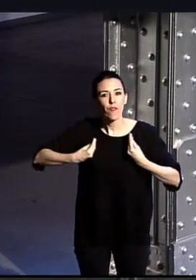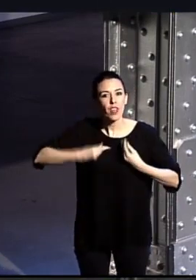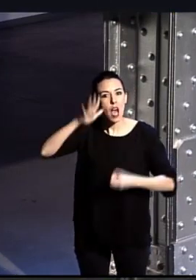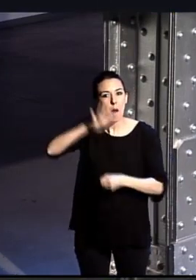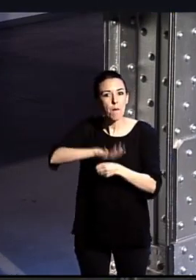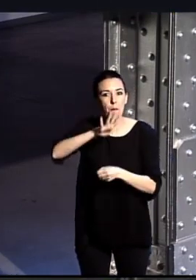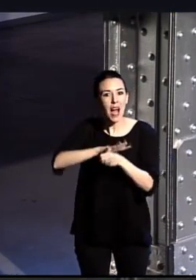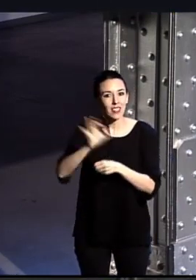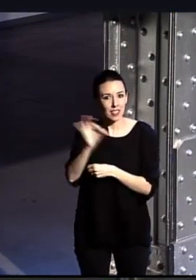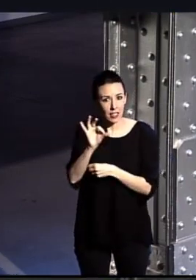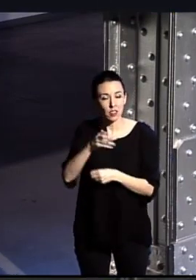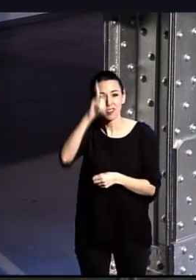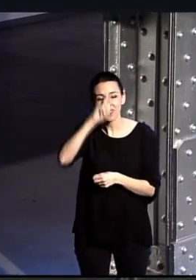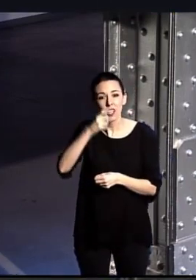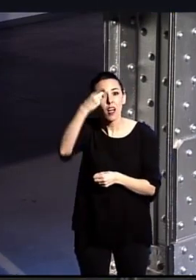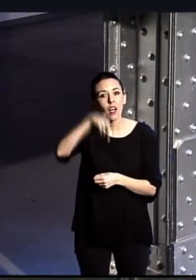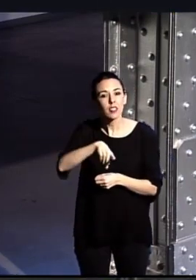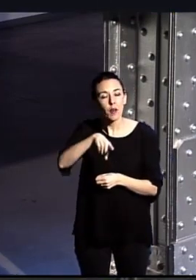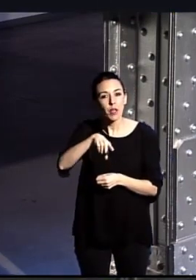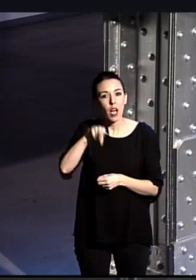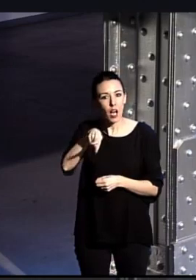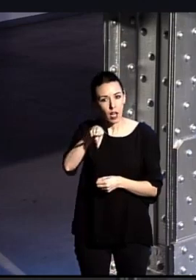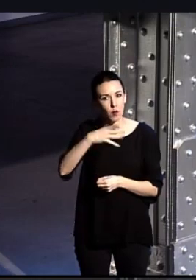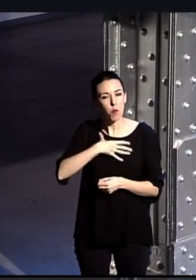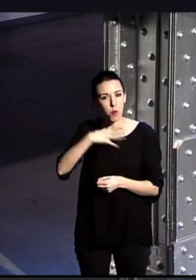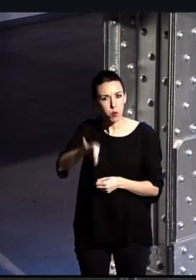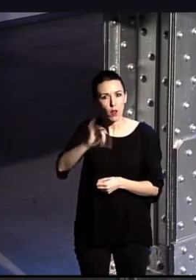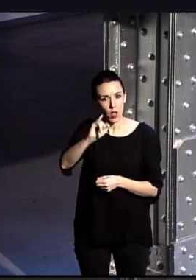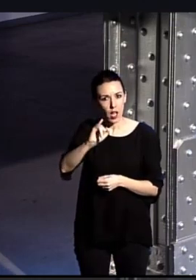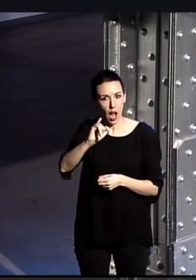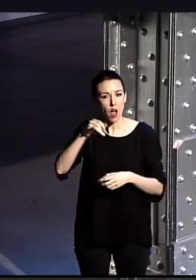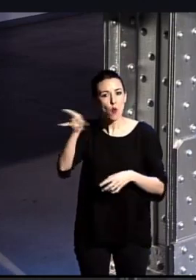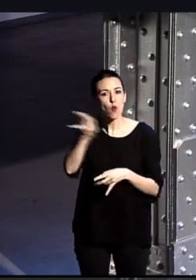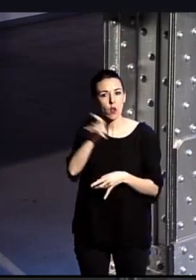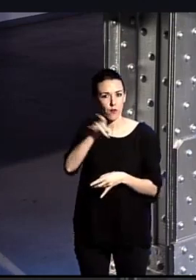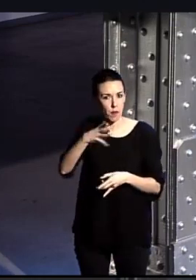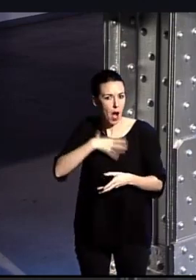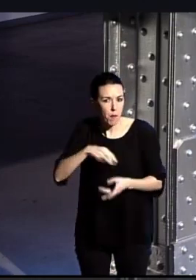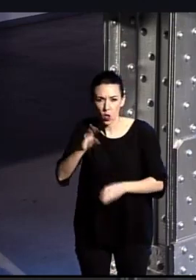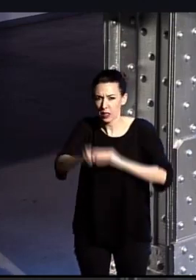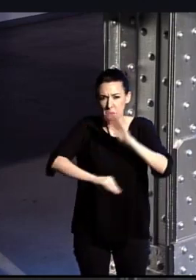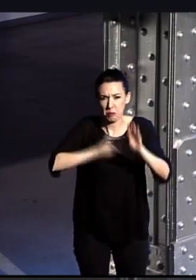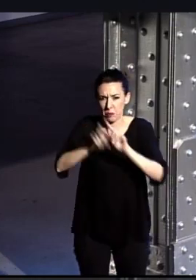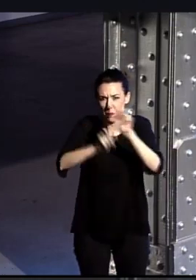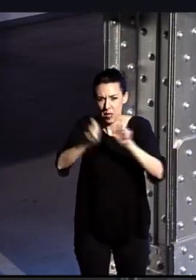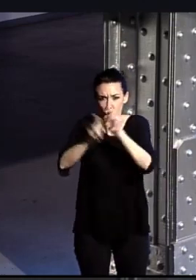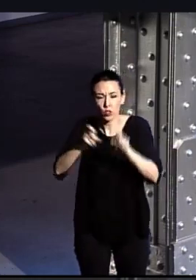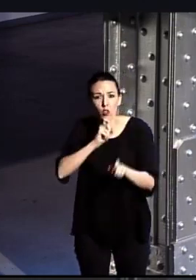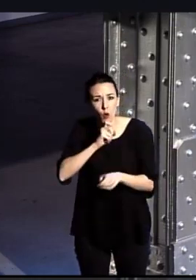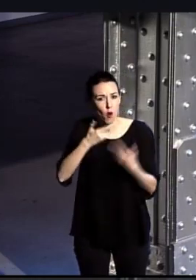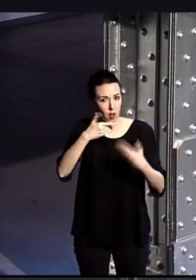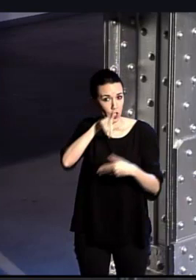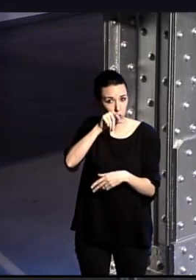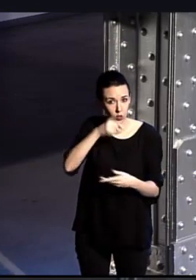Martes. Os recuerdo también que tenemos aquí disponible una red wifi para que podáis hacer todas las preguntas que queráis por Twitter